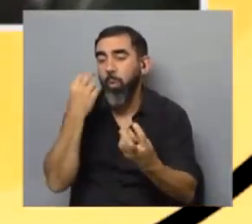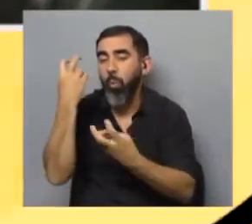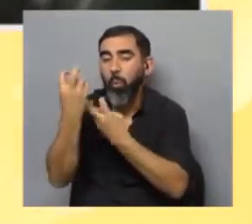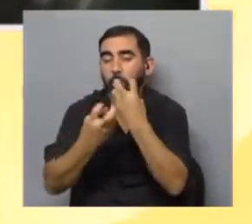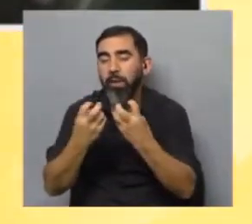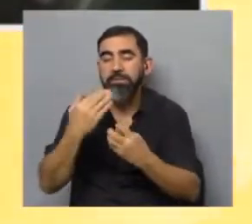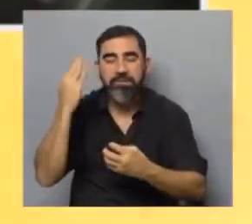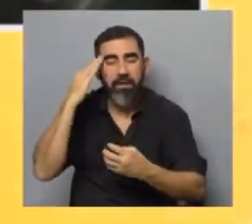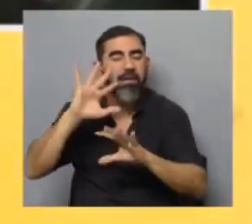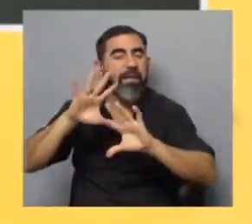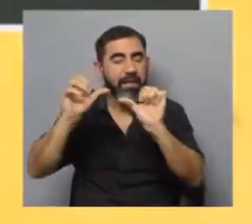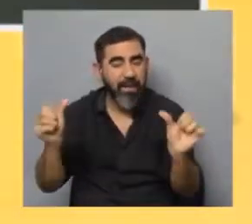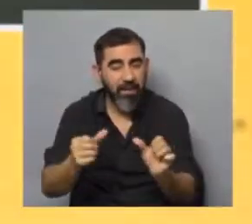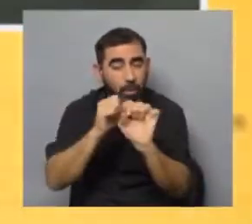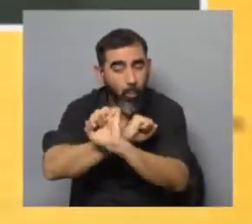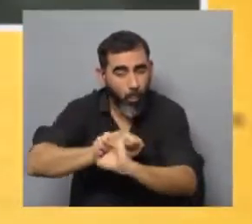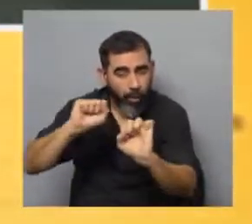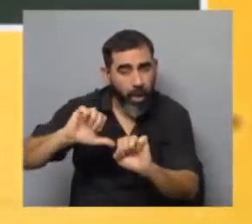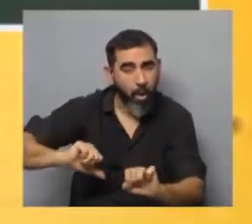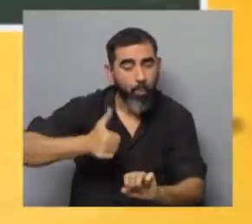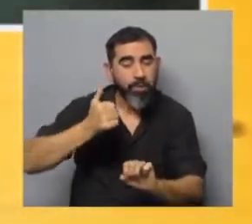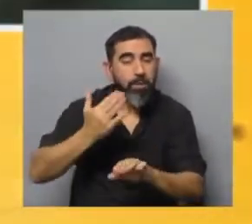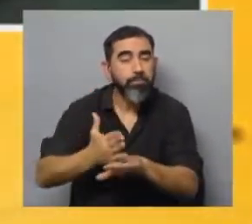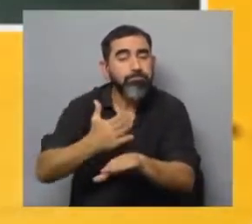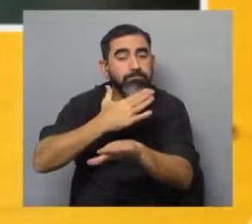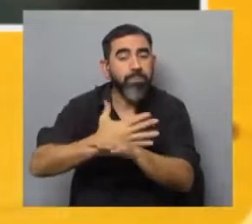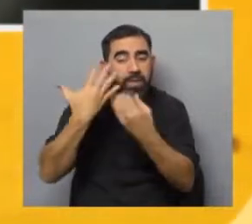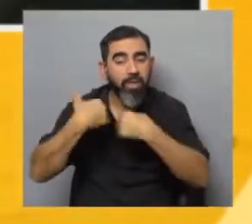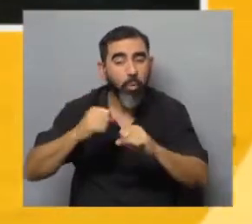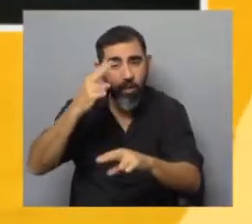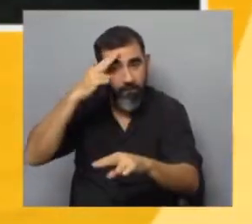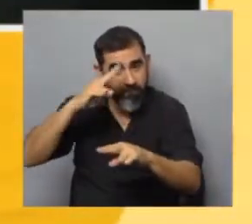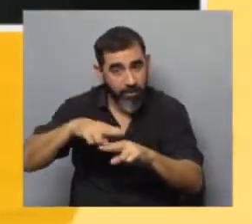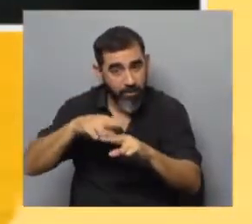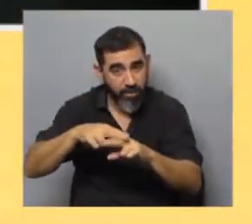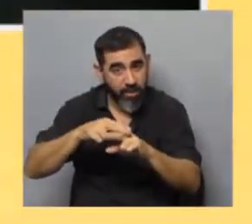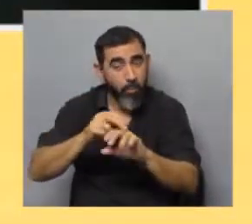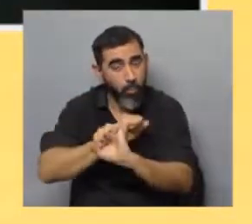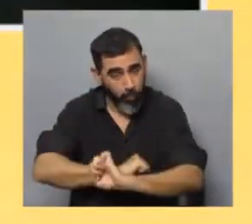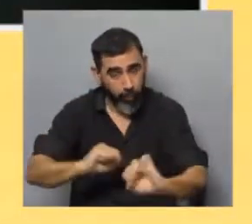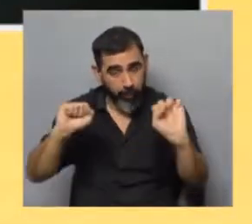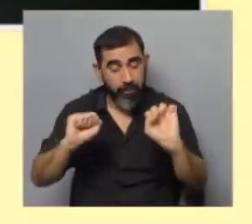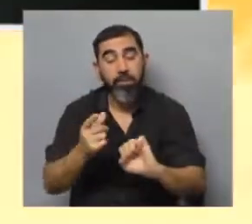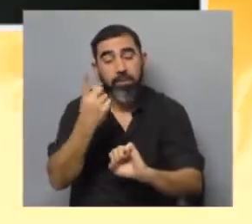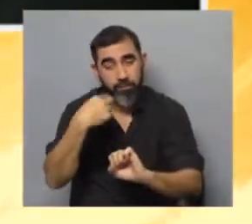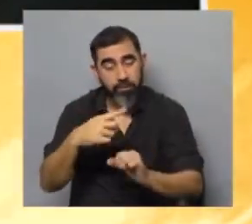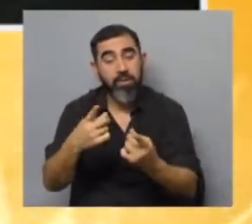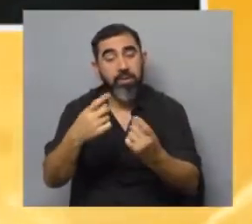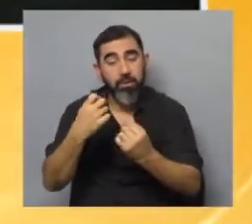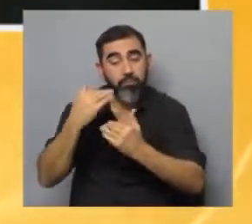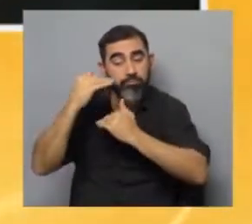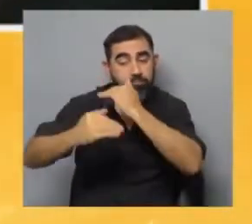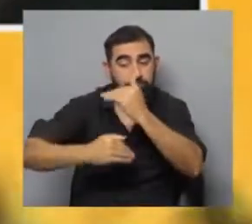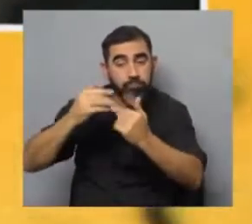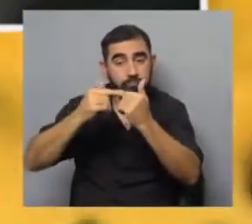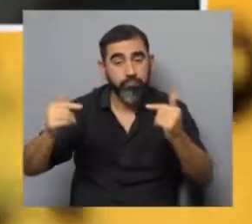hacen, ¿podemos usar estas moléculas para predecir, para detectar alguna enfermedad a tiempo? Entonces necesitamos desarrollar